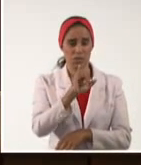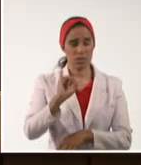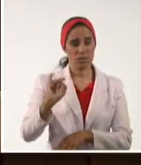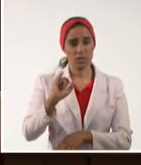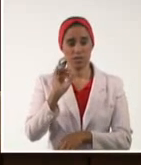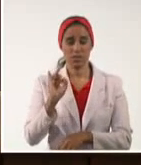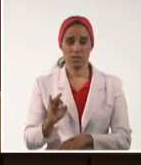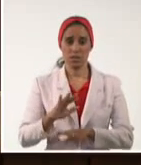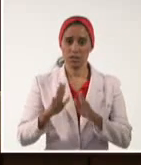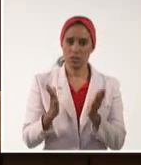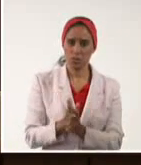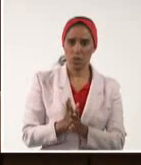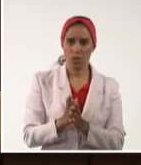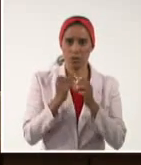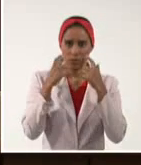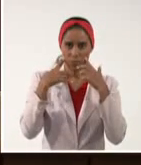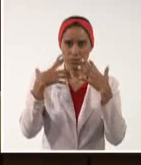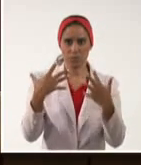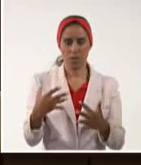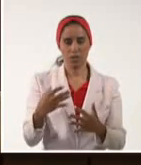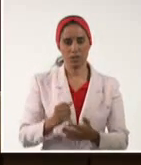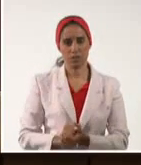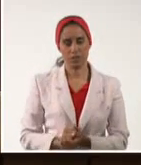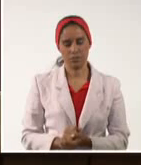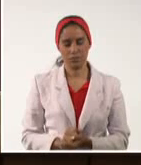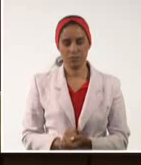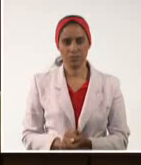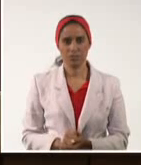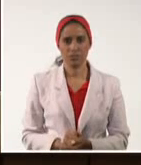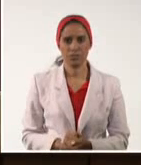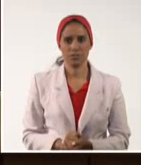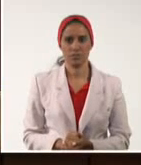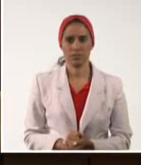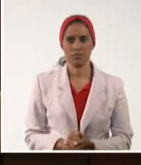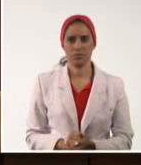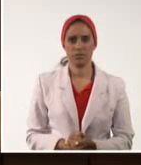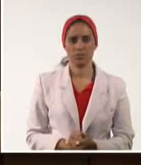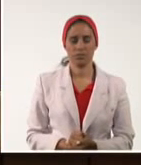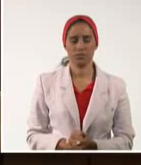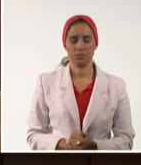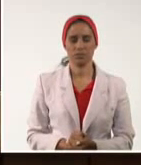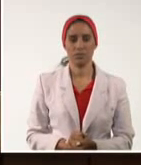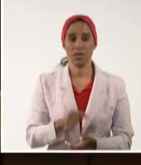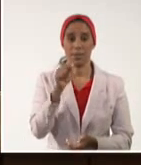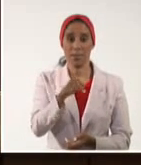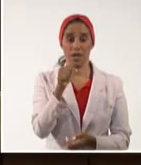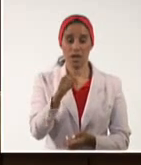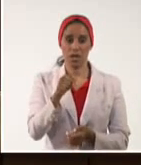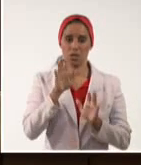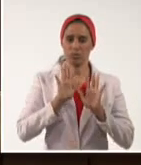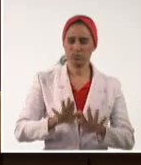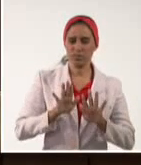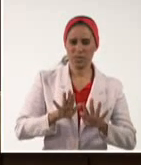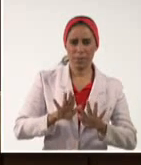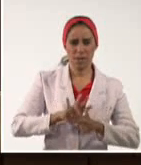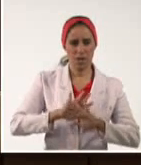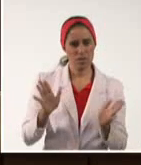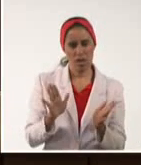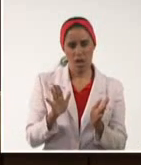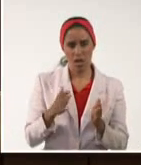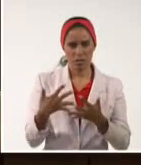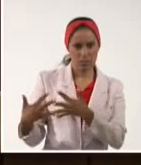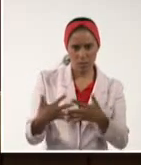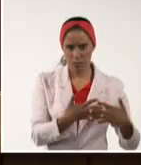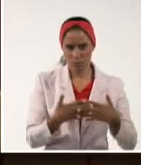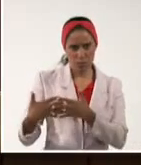con Jerusalén Oriental como su capital. Para ello, debe cesar la impunidad que Estados Unidos garantiza a